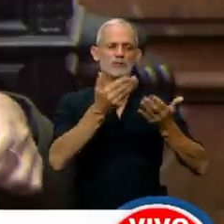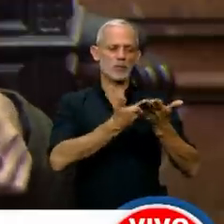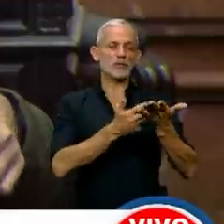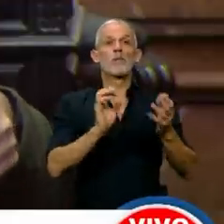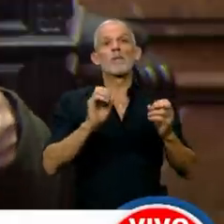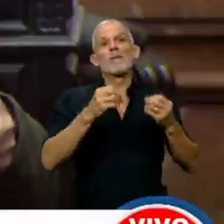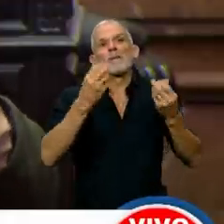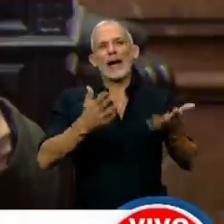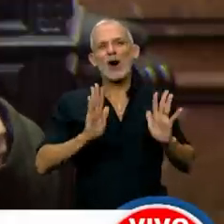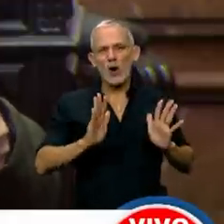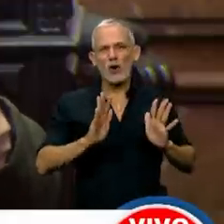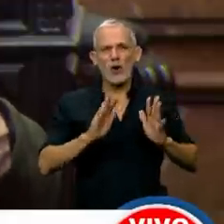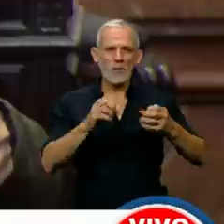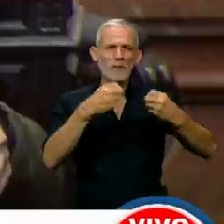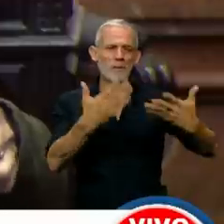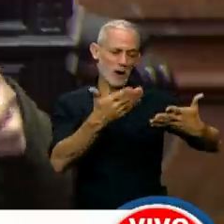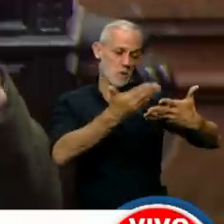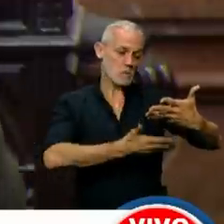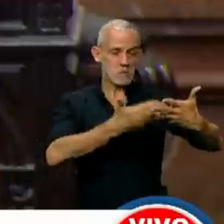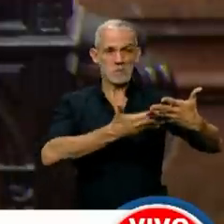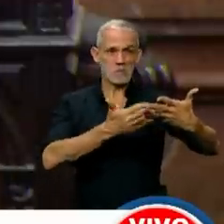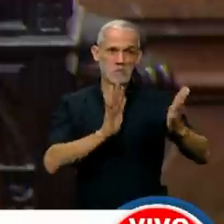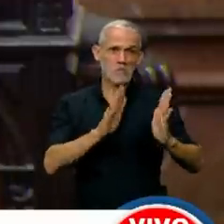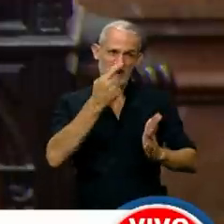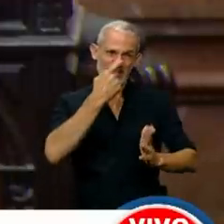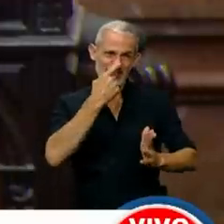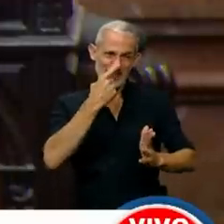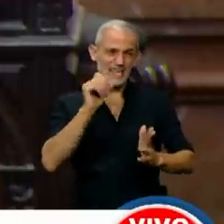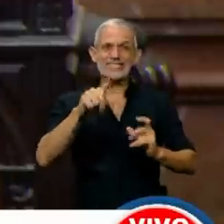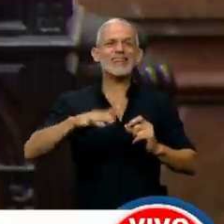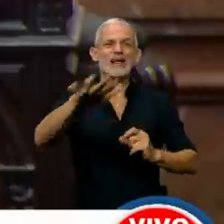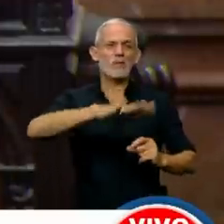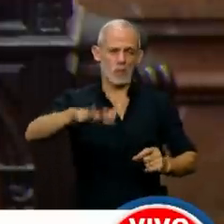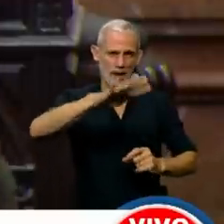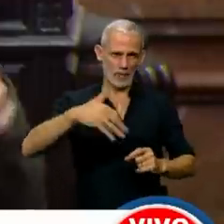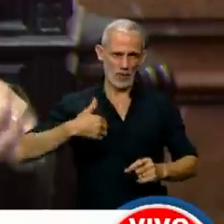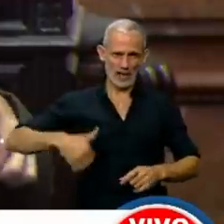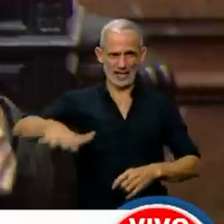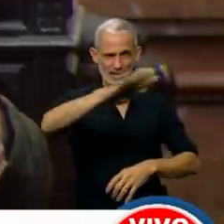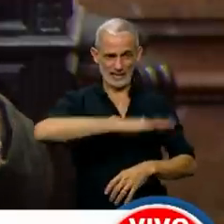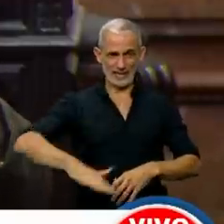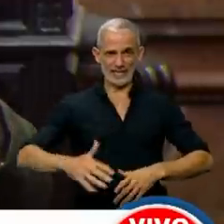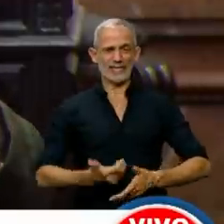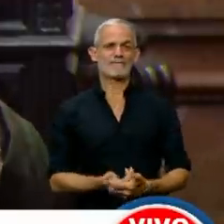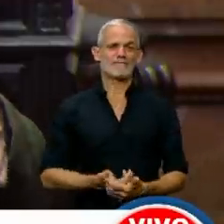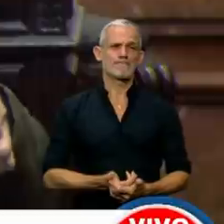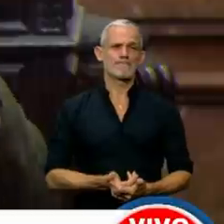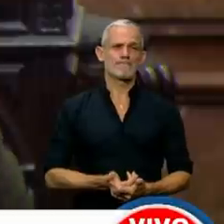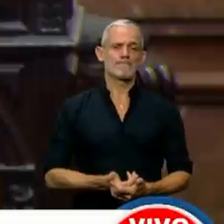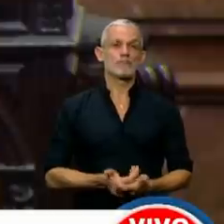mejorado considerablemente en función de los intereses del pueblo de la nación y